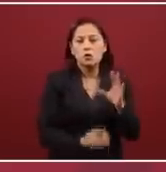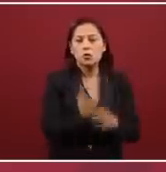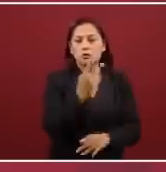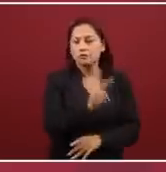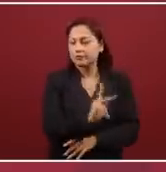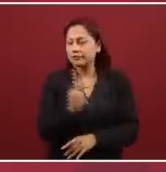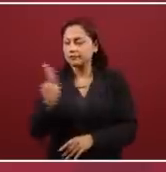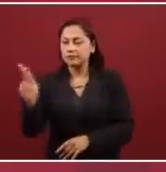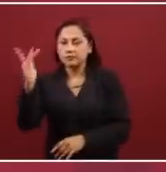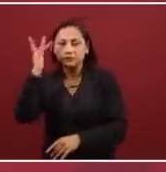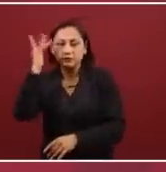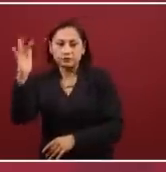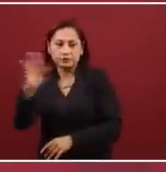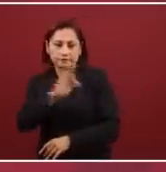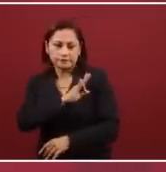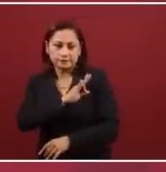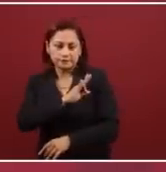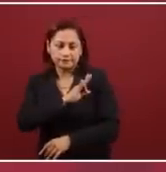Entonces, ya tenían